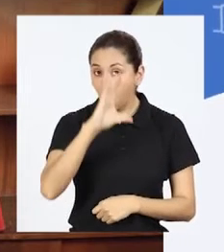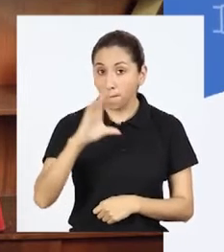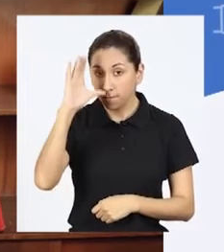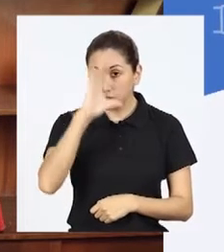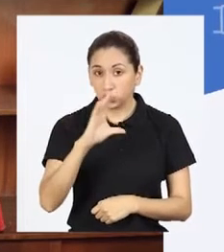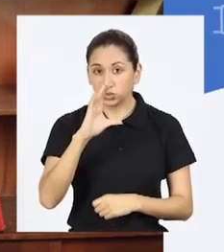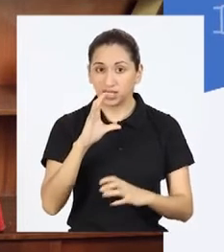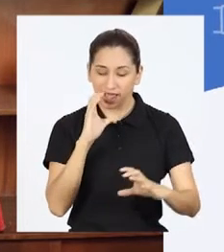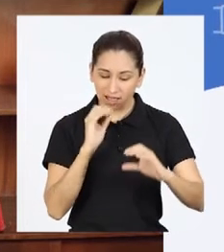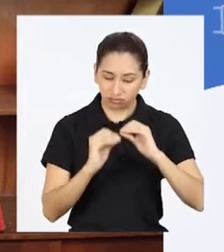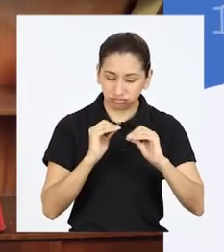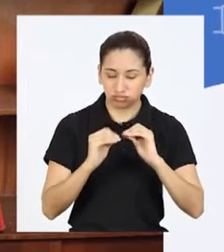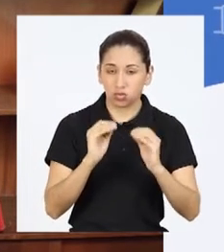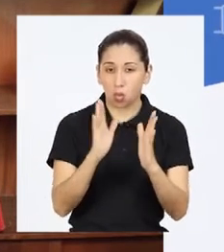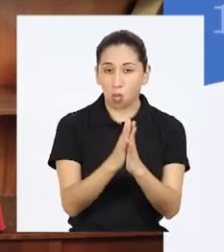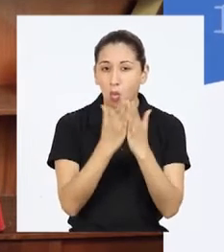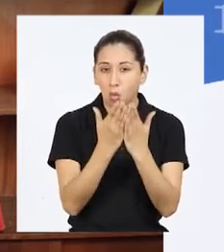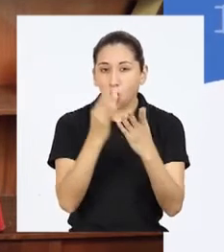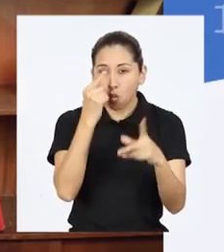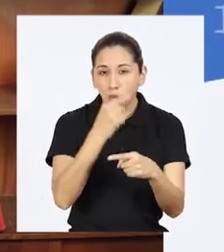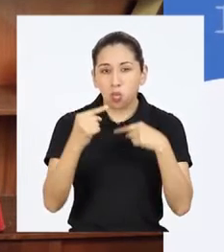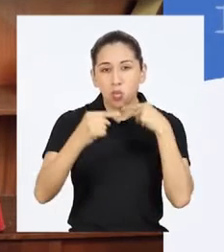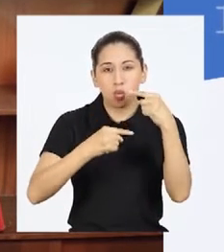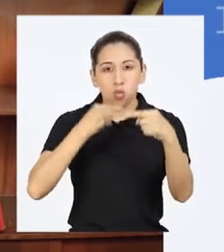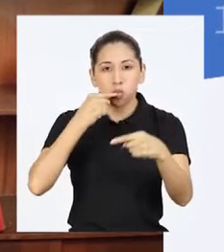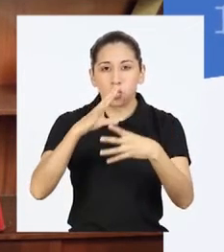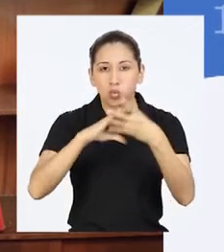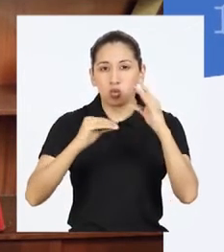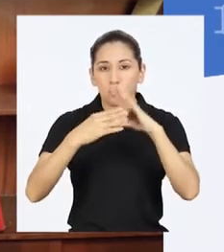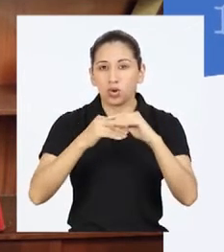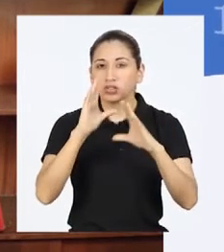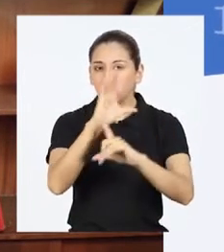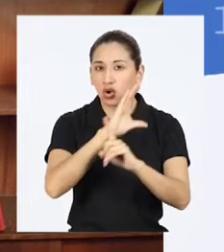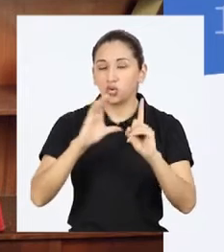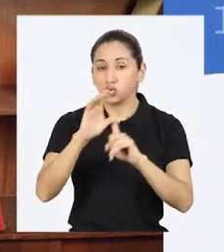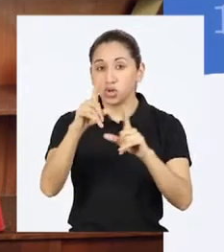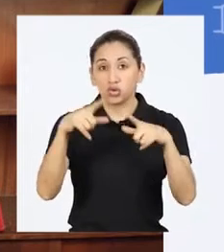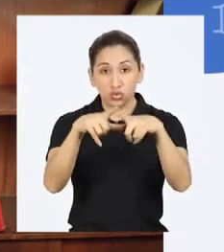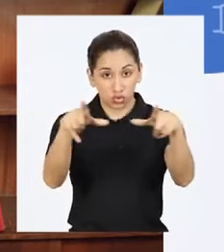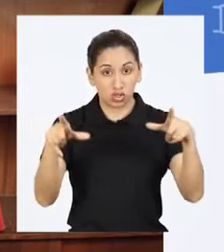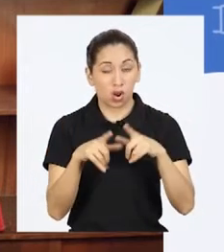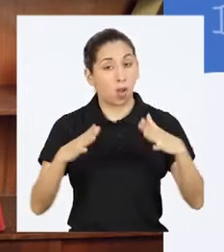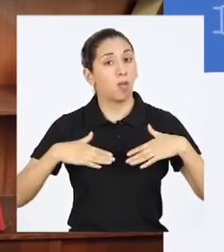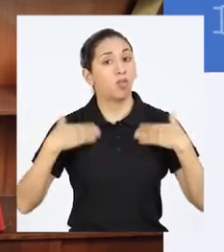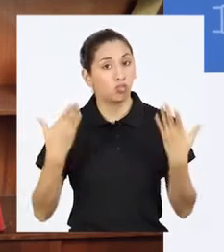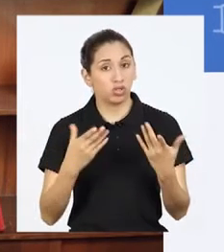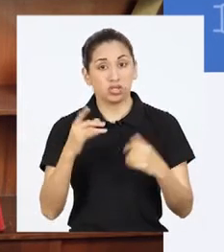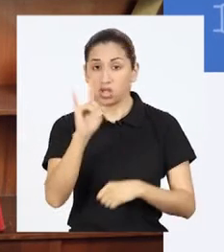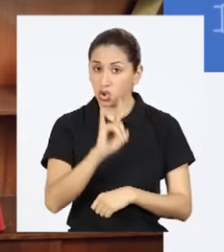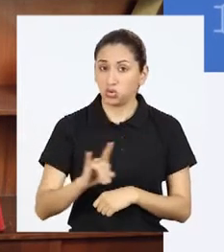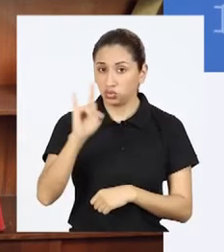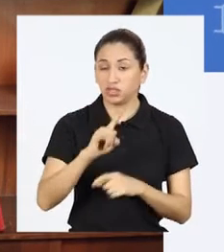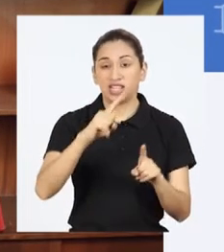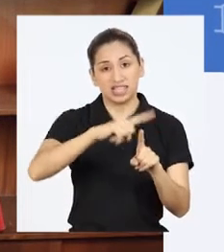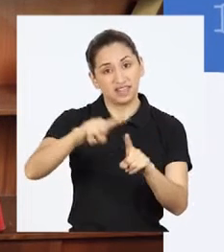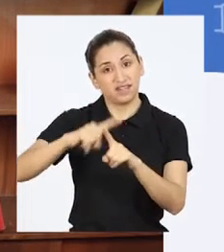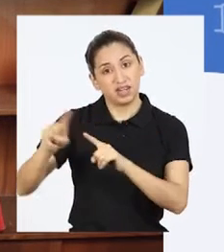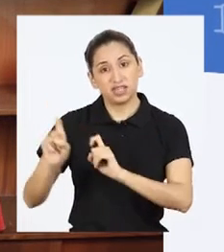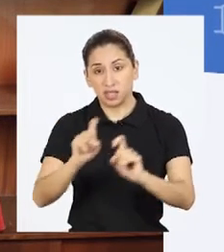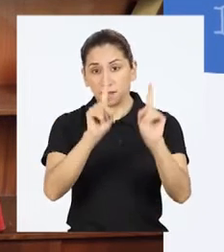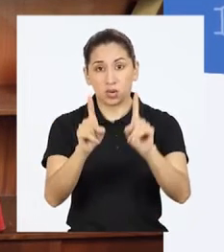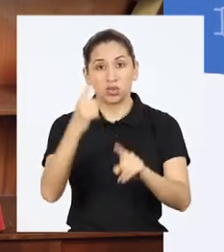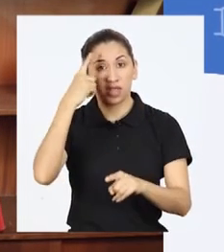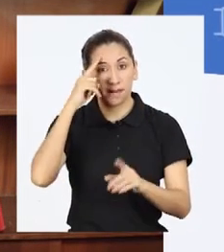es elaborar cuentos que resalten la cultura de tu localidad, podemos utilizar dichas preguntas